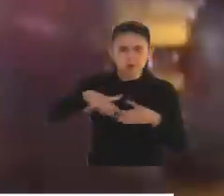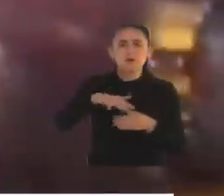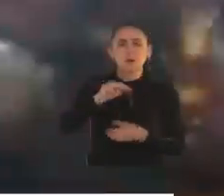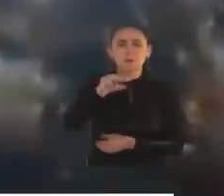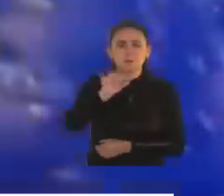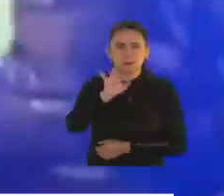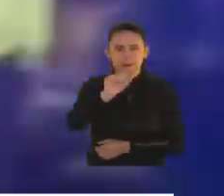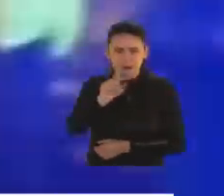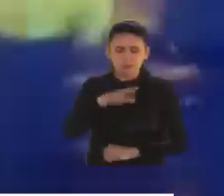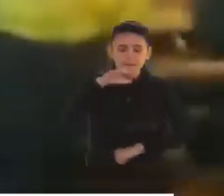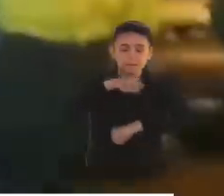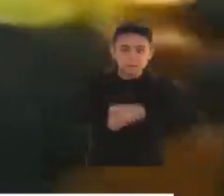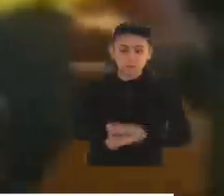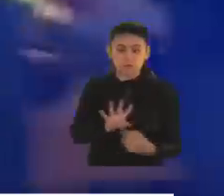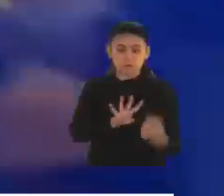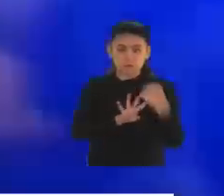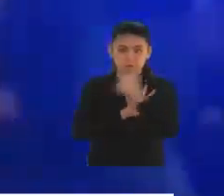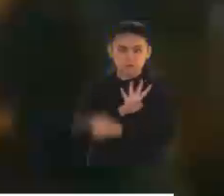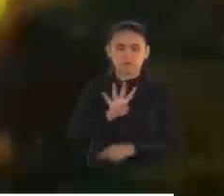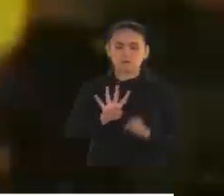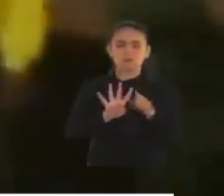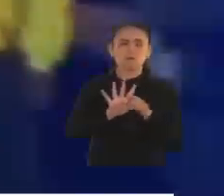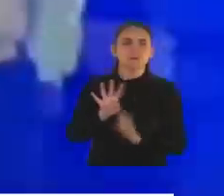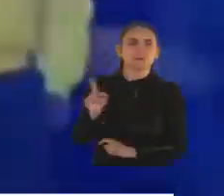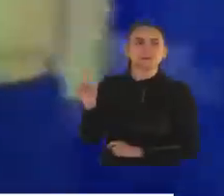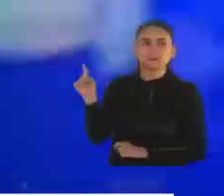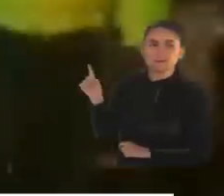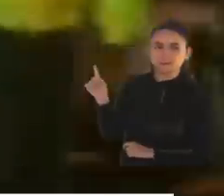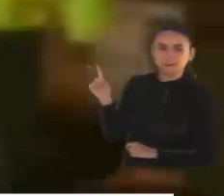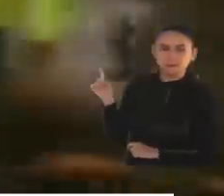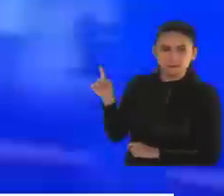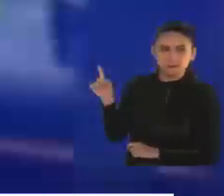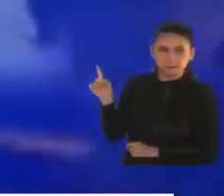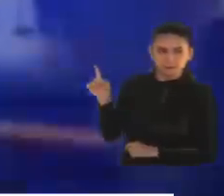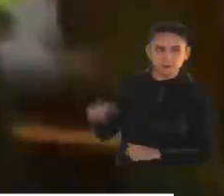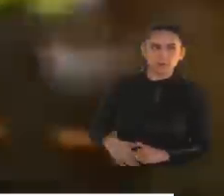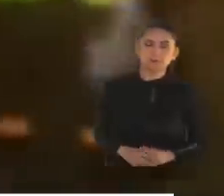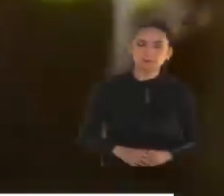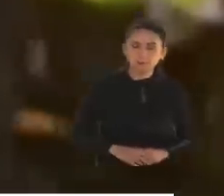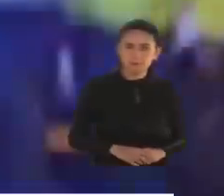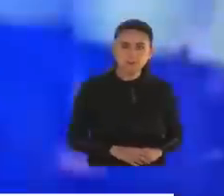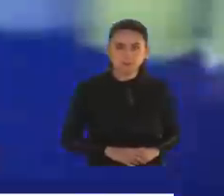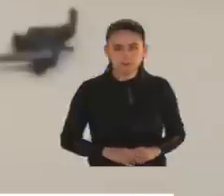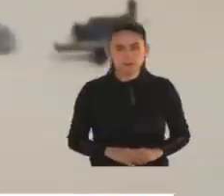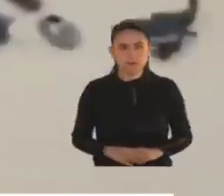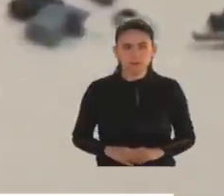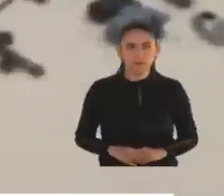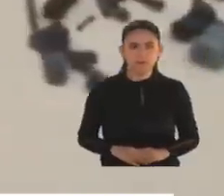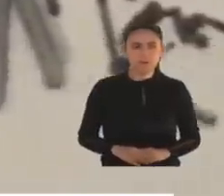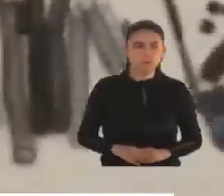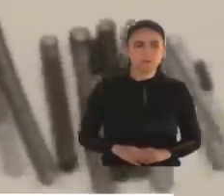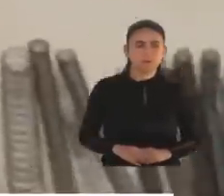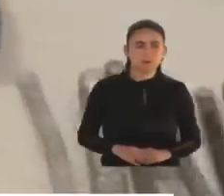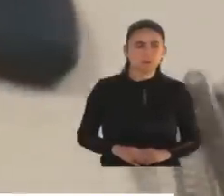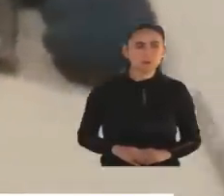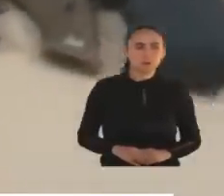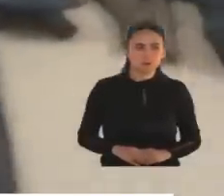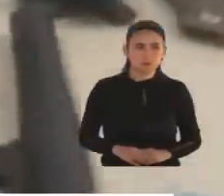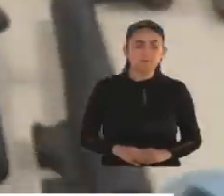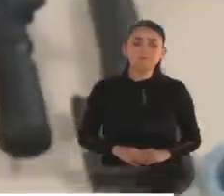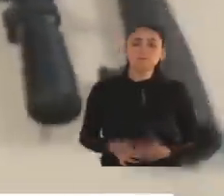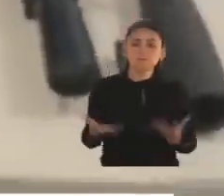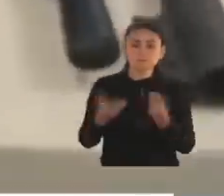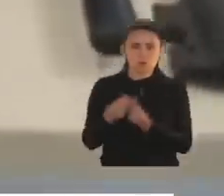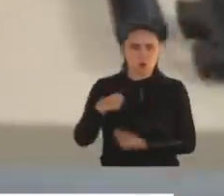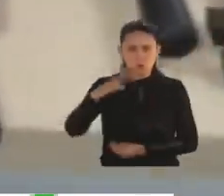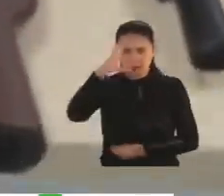Entre los capturados se encuentra alias Lalo, alias Calentura y alias Salserín. El operativo se llevó